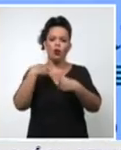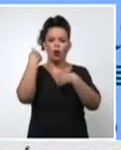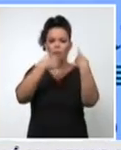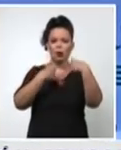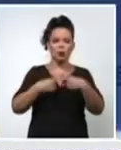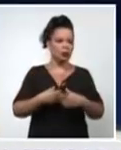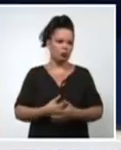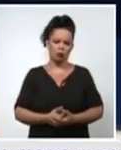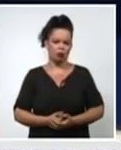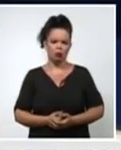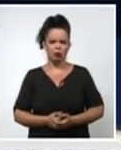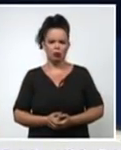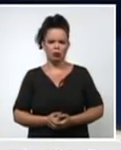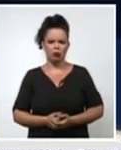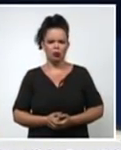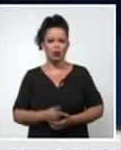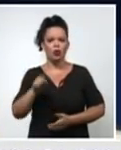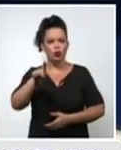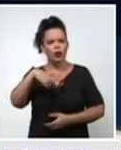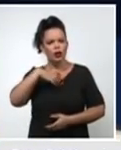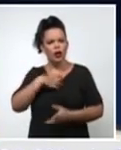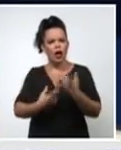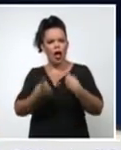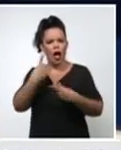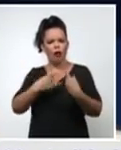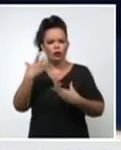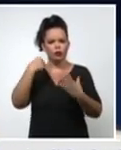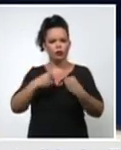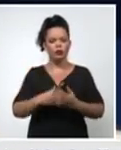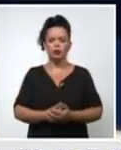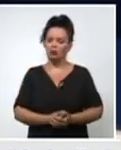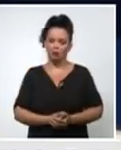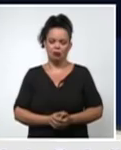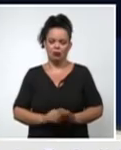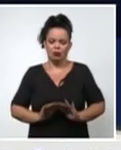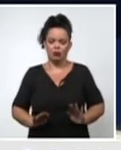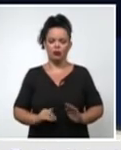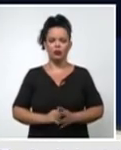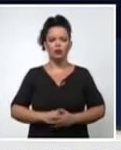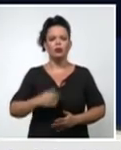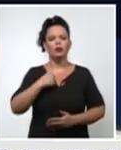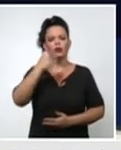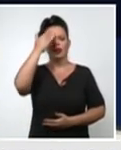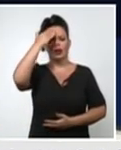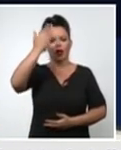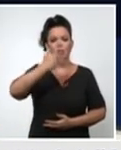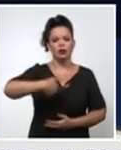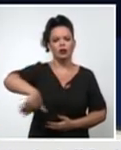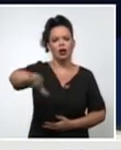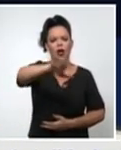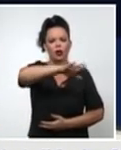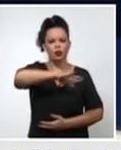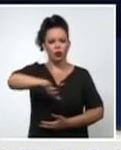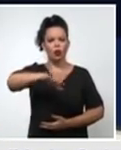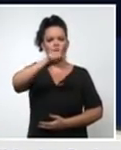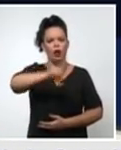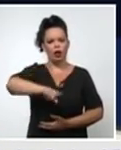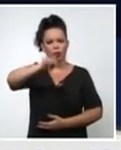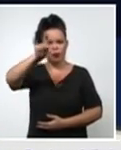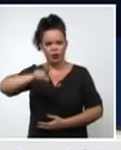precisión. Solo agradecer a todos ustedes, a los compañeros que nos apoyan, a las